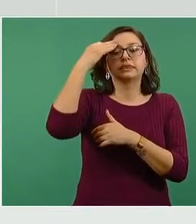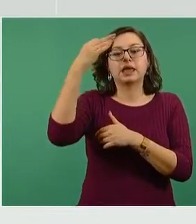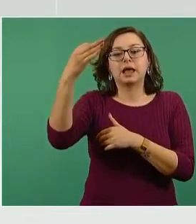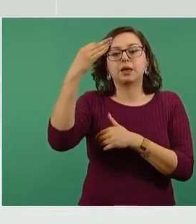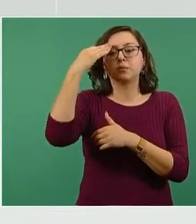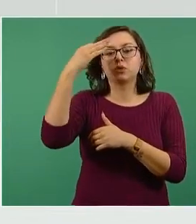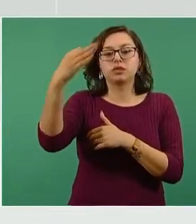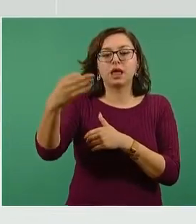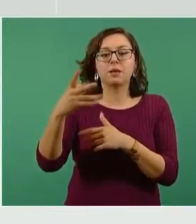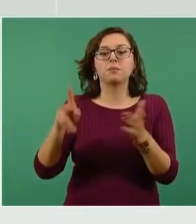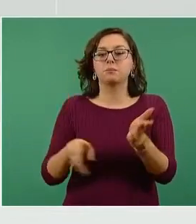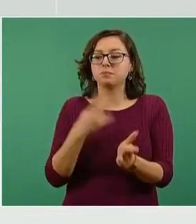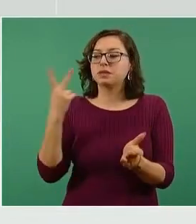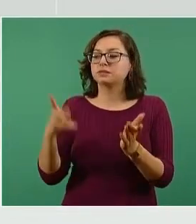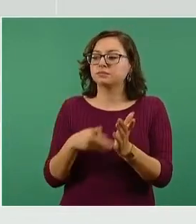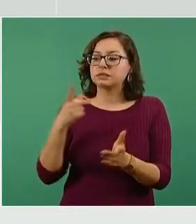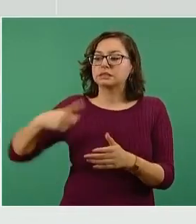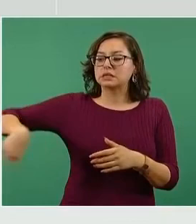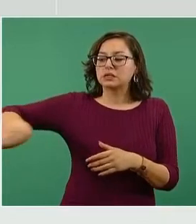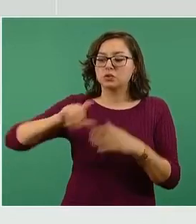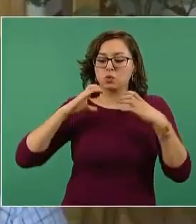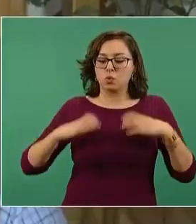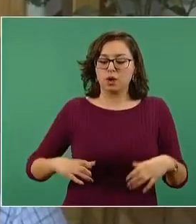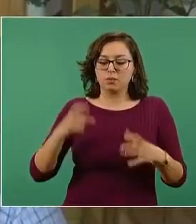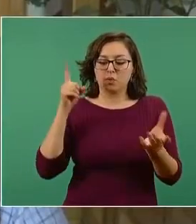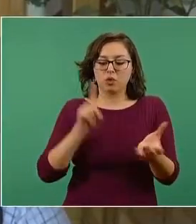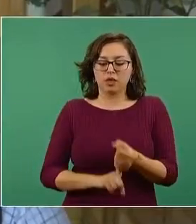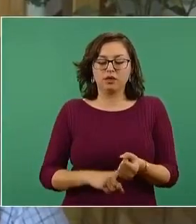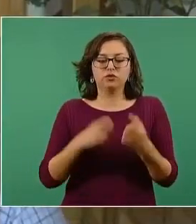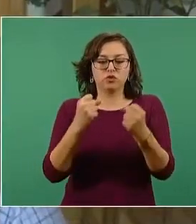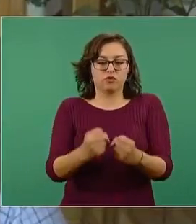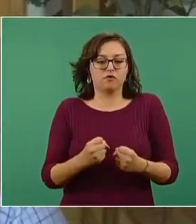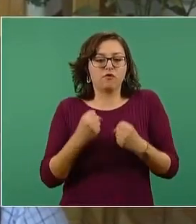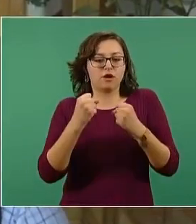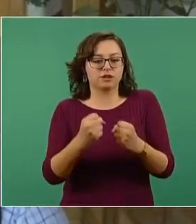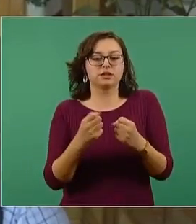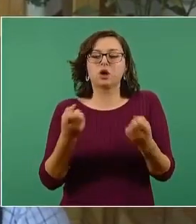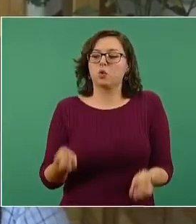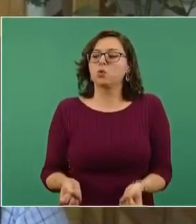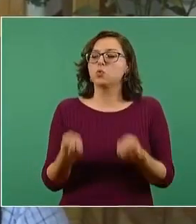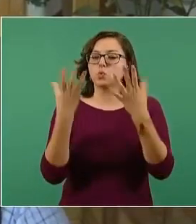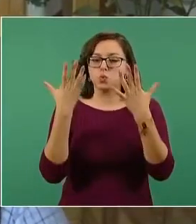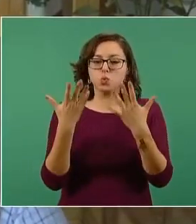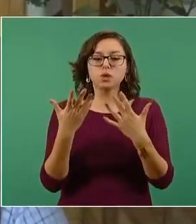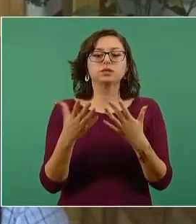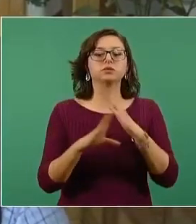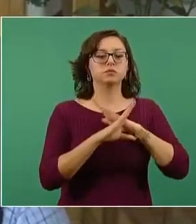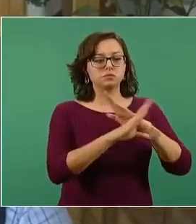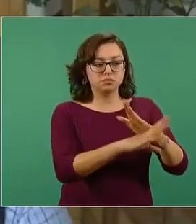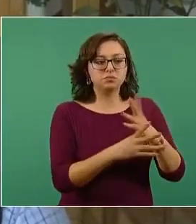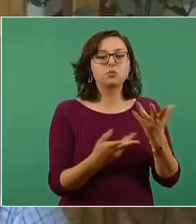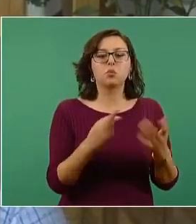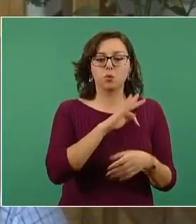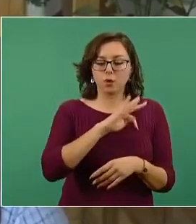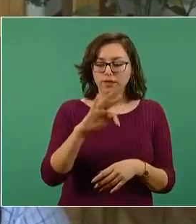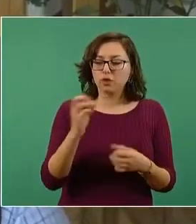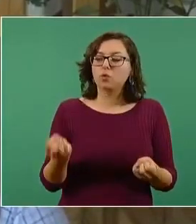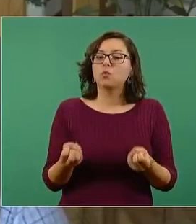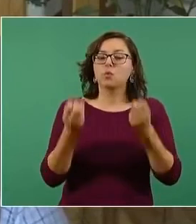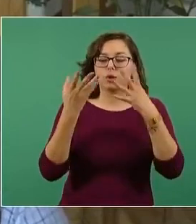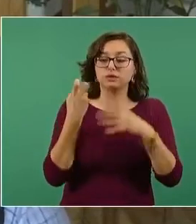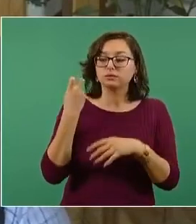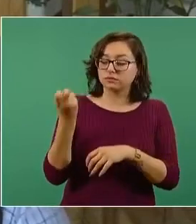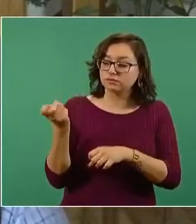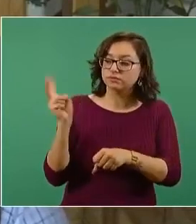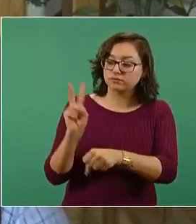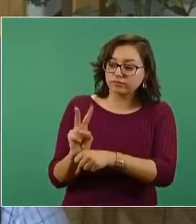sus niveles de anticuerpos neutralizantes o la inmunidad generada por la vacuna y poder empezar a dar un